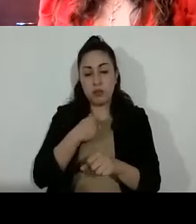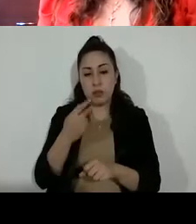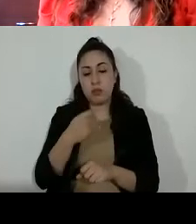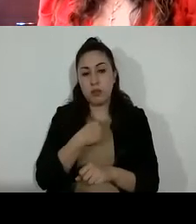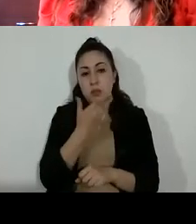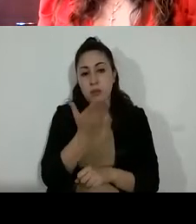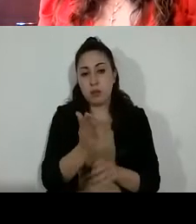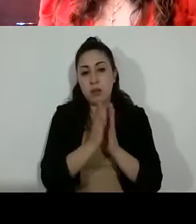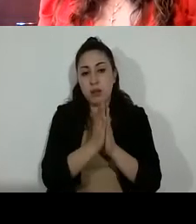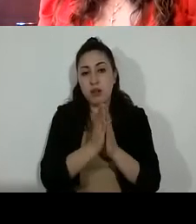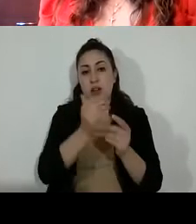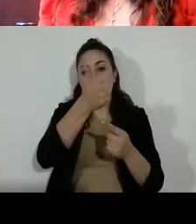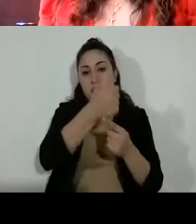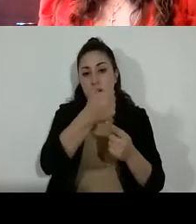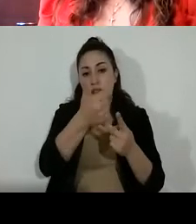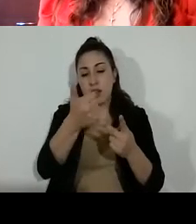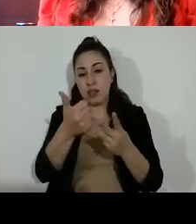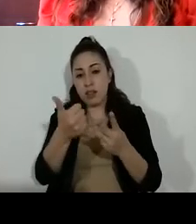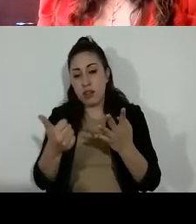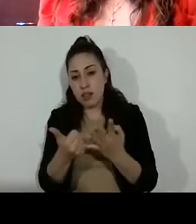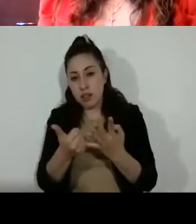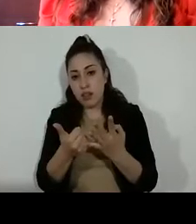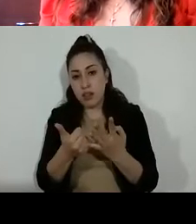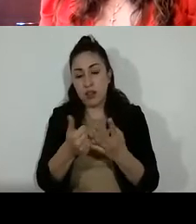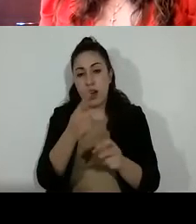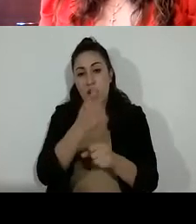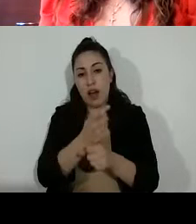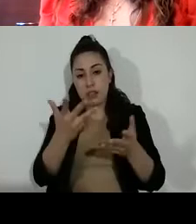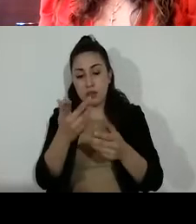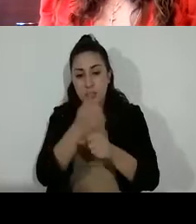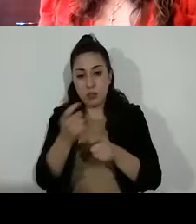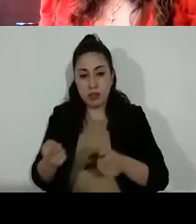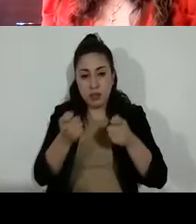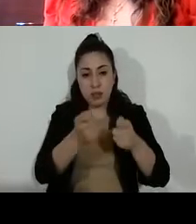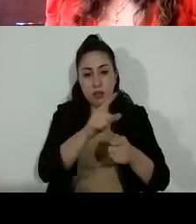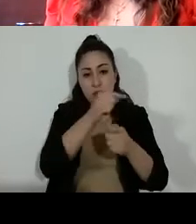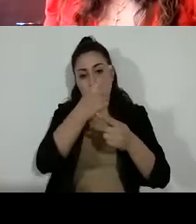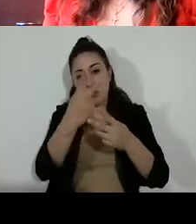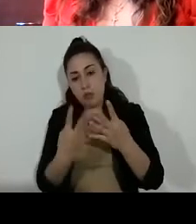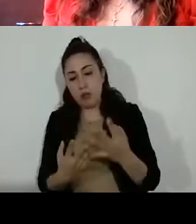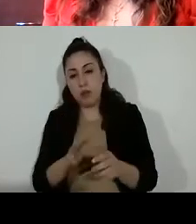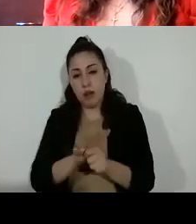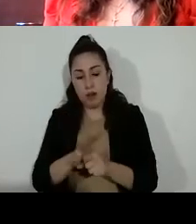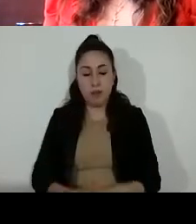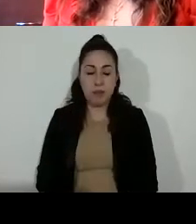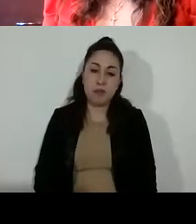la que primero haya recibido la JUCOPO y luego la que sigue en sucesivo y así, ¿no?